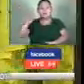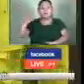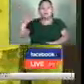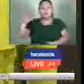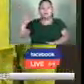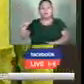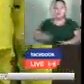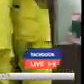Noticiero Hechos.